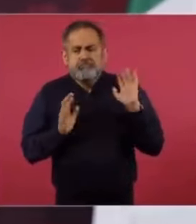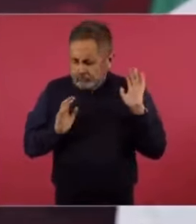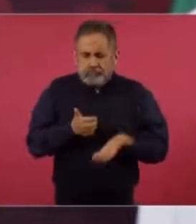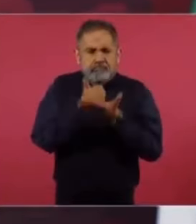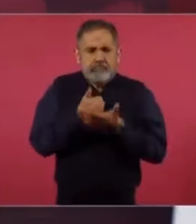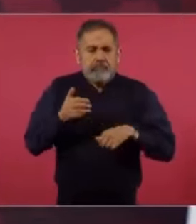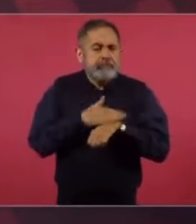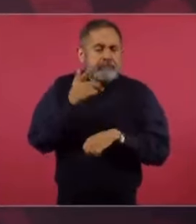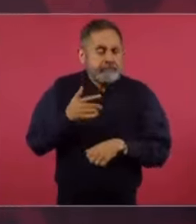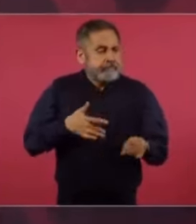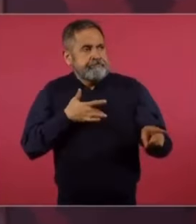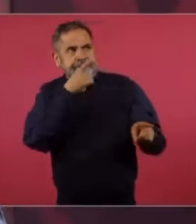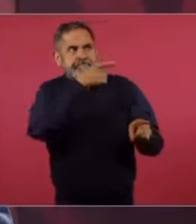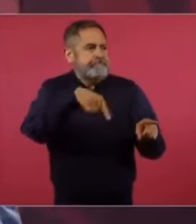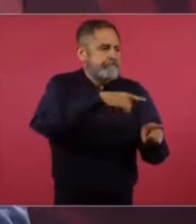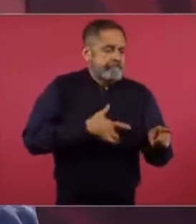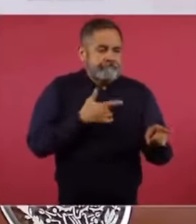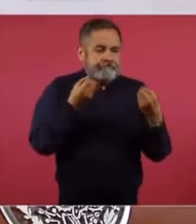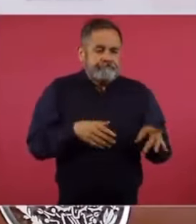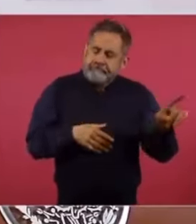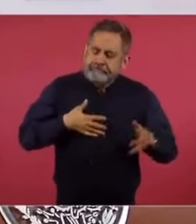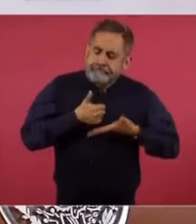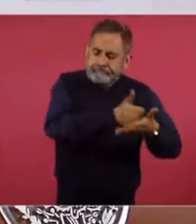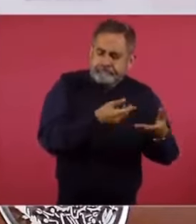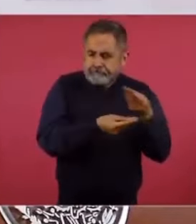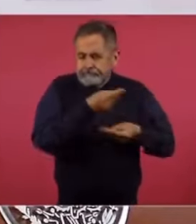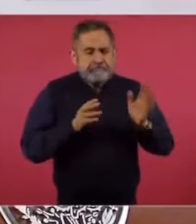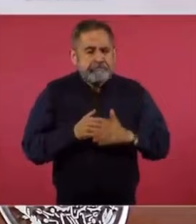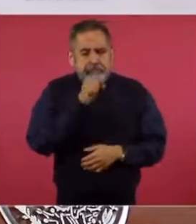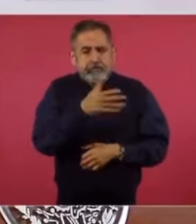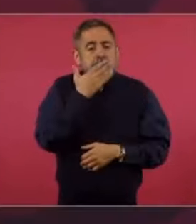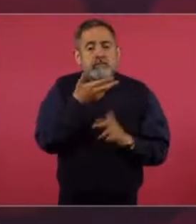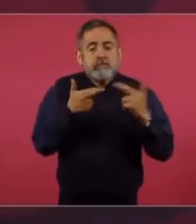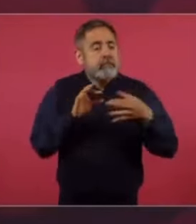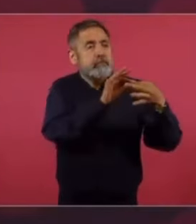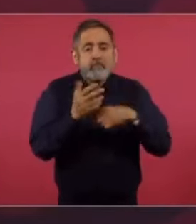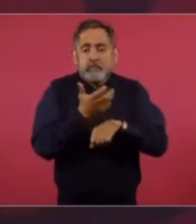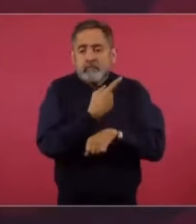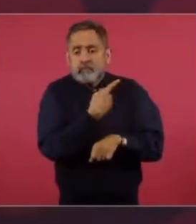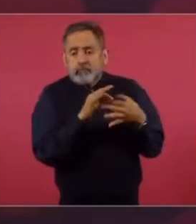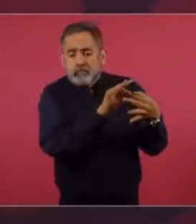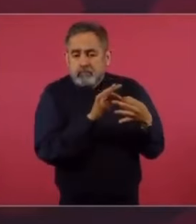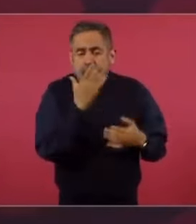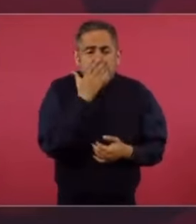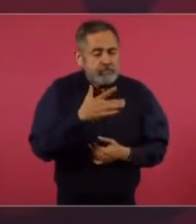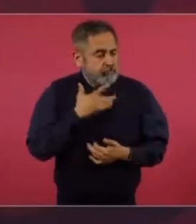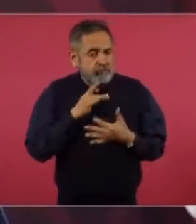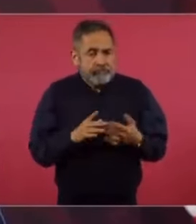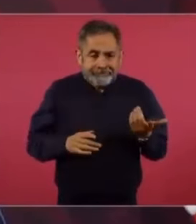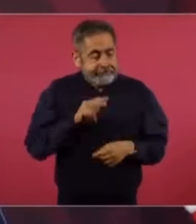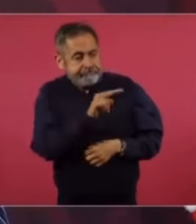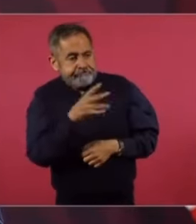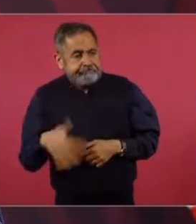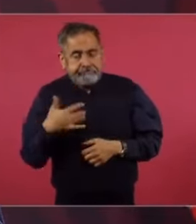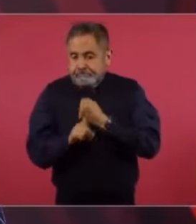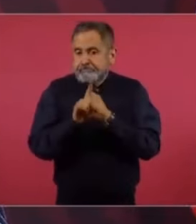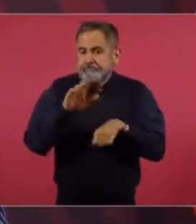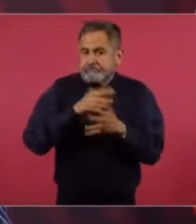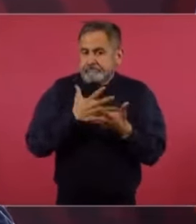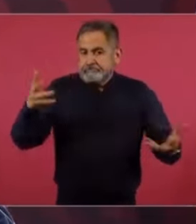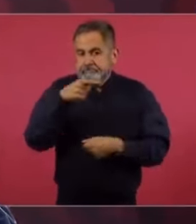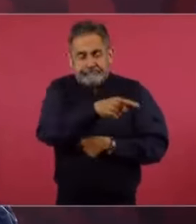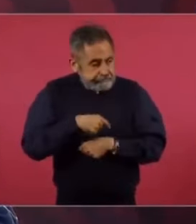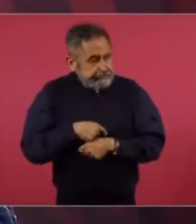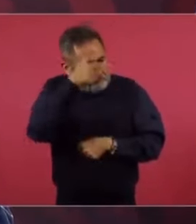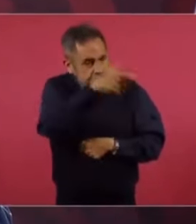asunto humanitario, además de las buenas relaciones. Es un asunto humanitario porque ellos tienen ese problema grave